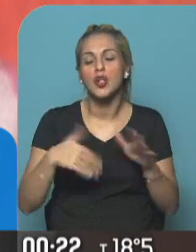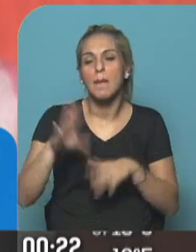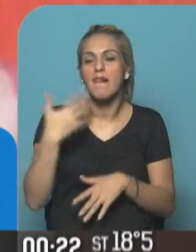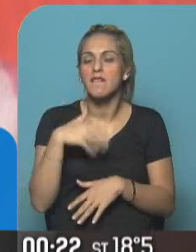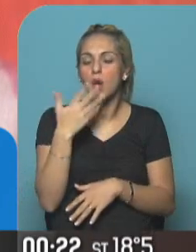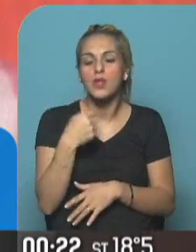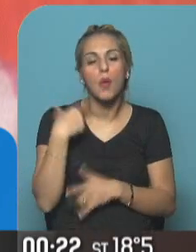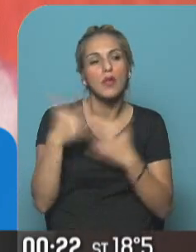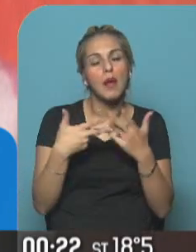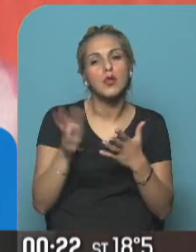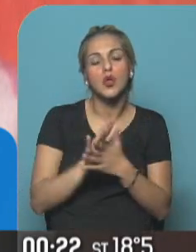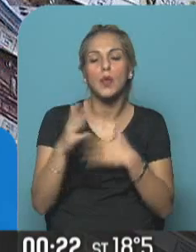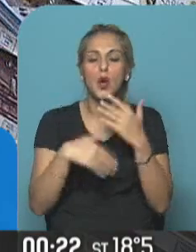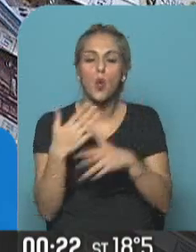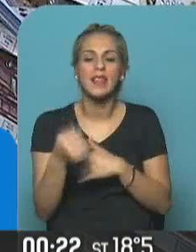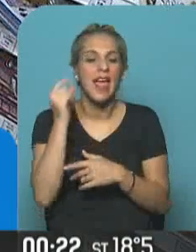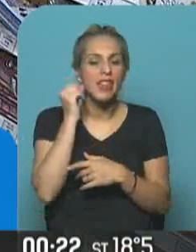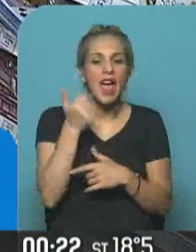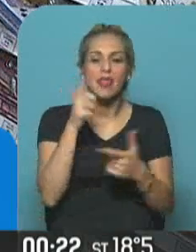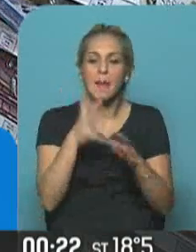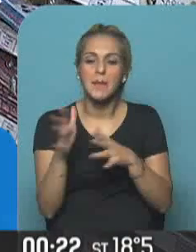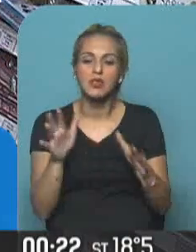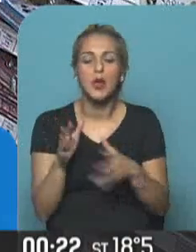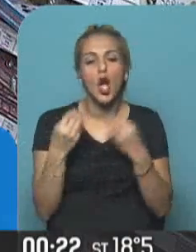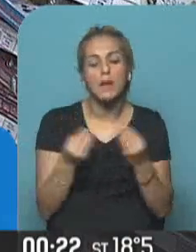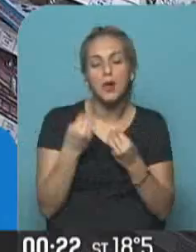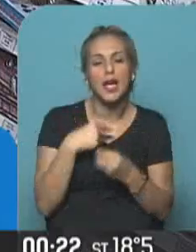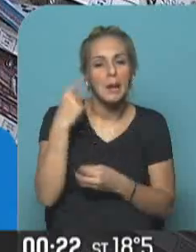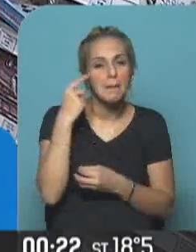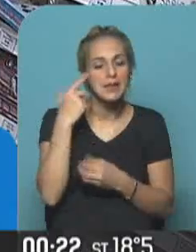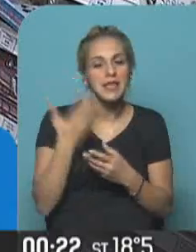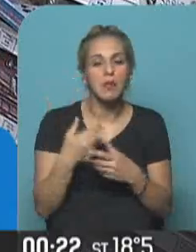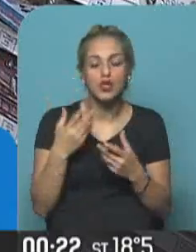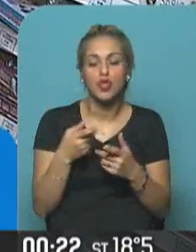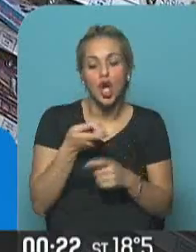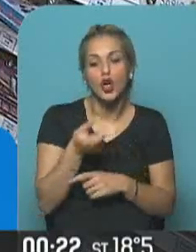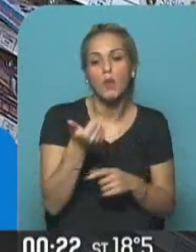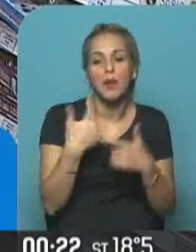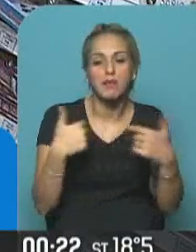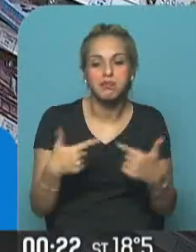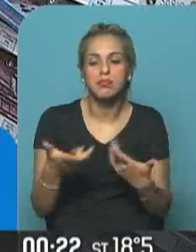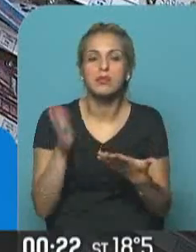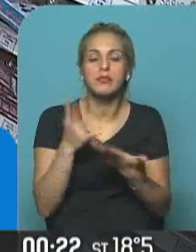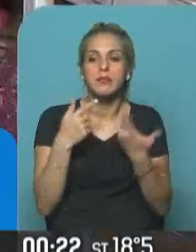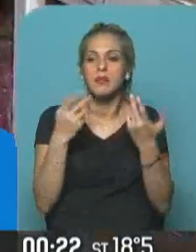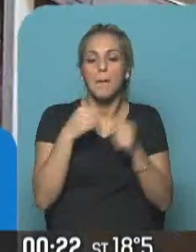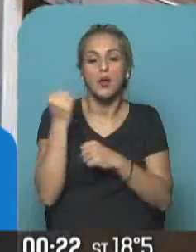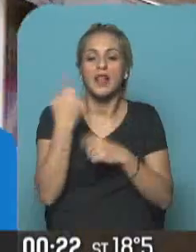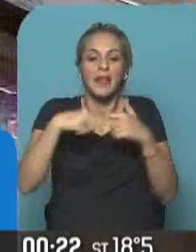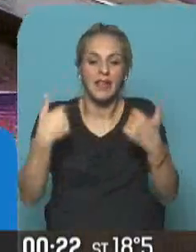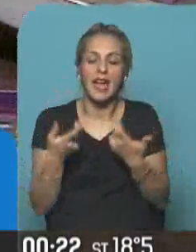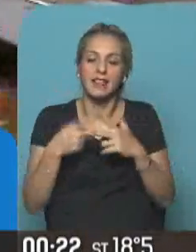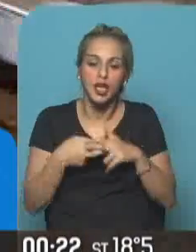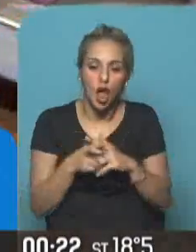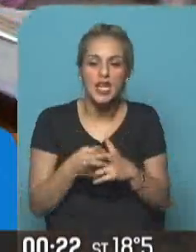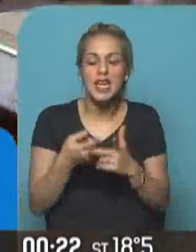un juguete, ¿está hablando para chicos de qué edades y por qué, teniendo en cuenta, bueno, el tema del avance tecnológico y cómo se han modificado